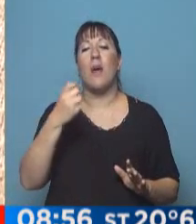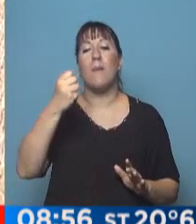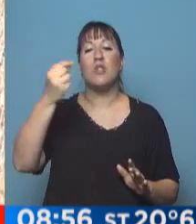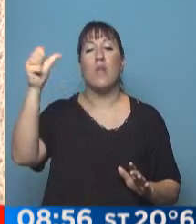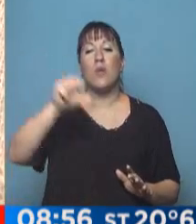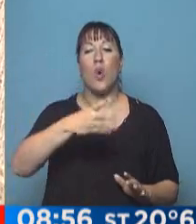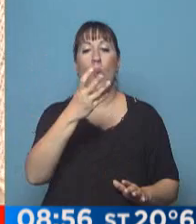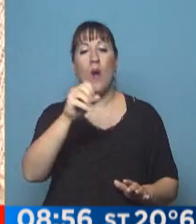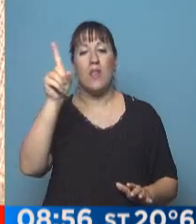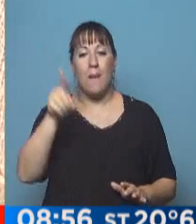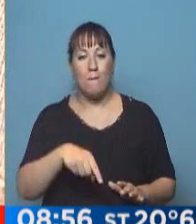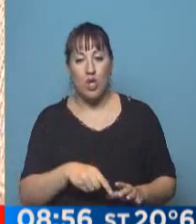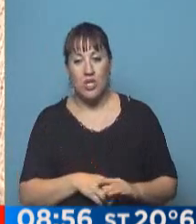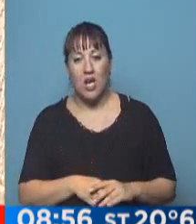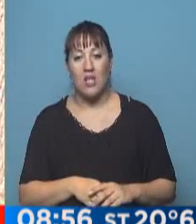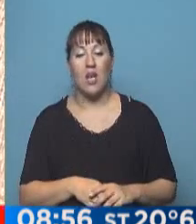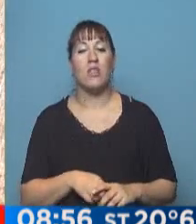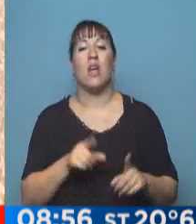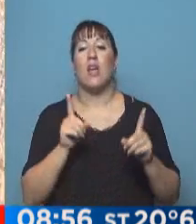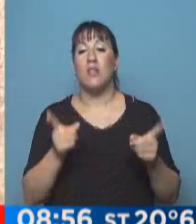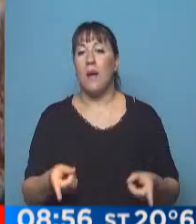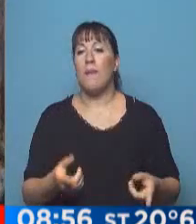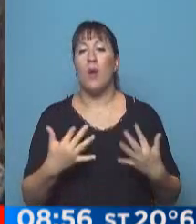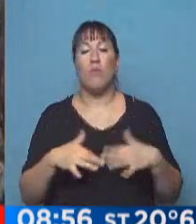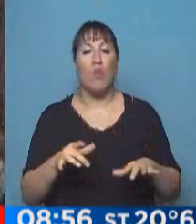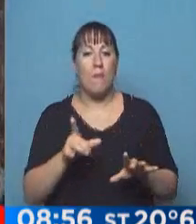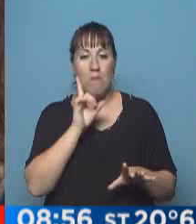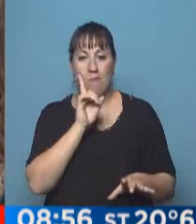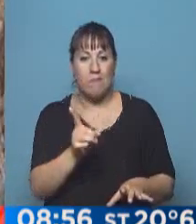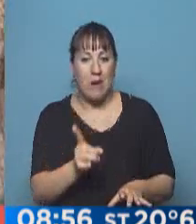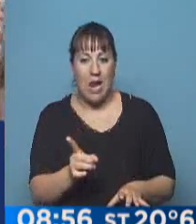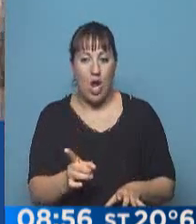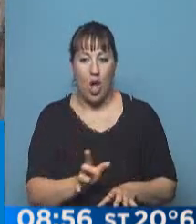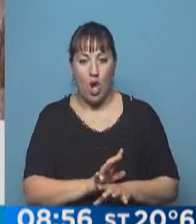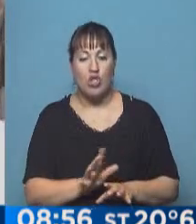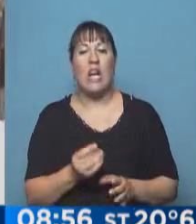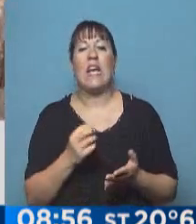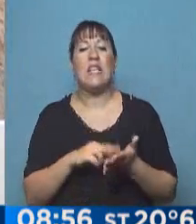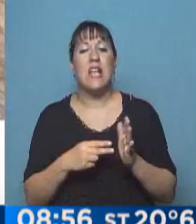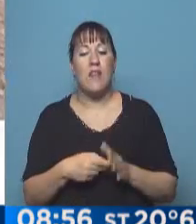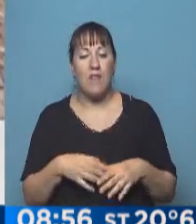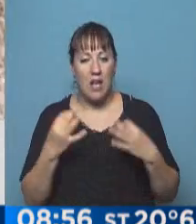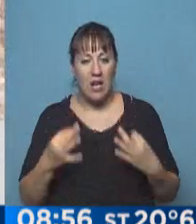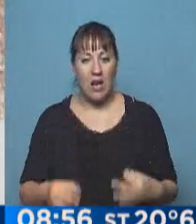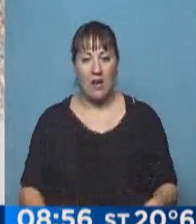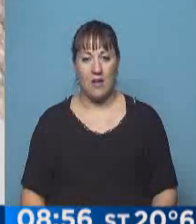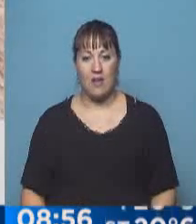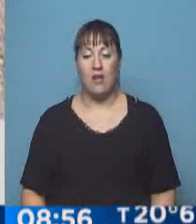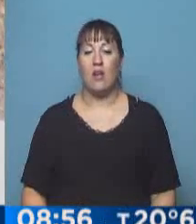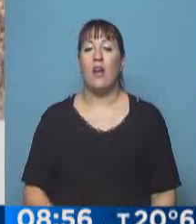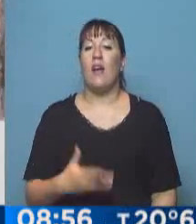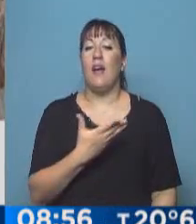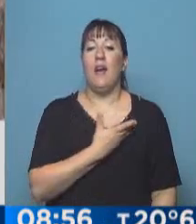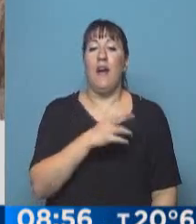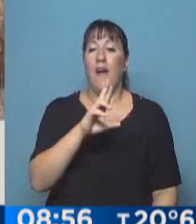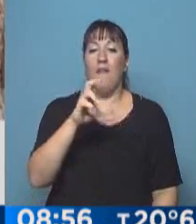40%, dice, algo que sería inmoral y políticamente suicida. ¿Qué significa eso en términos concretos? Tal cual. González Fraga